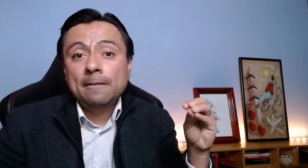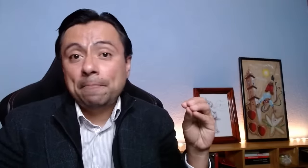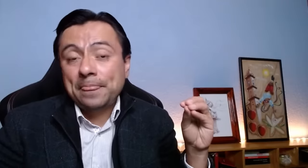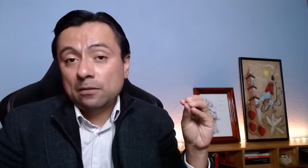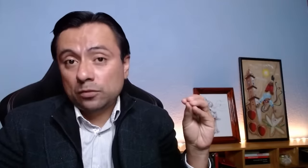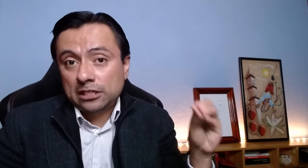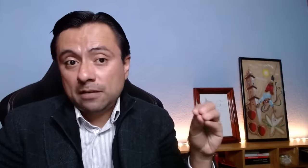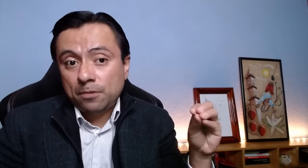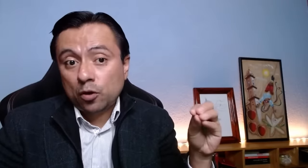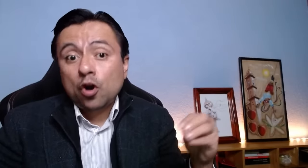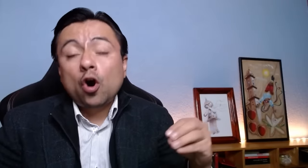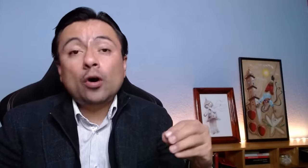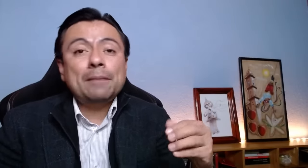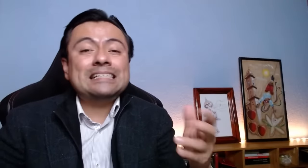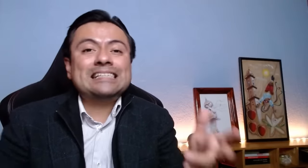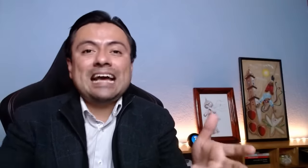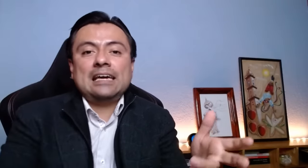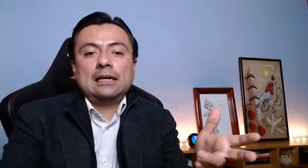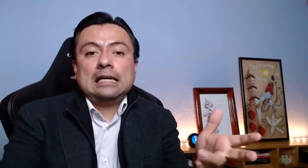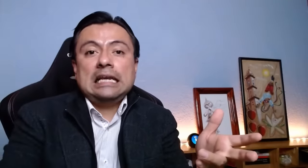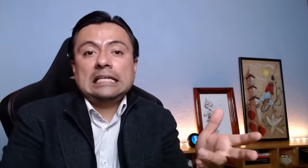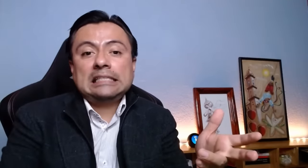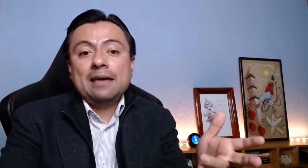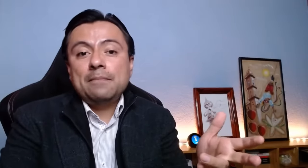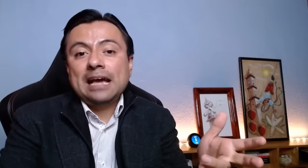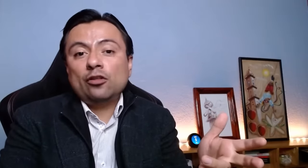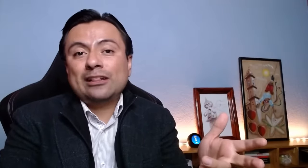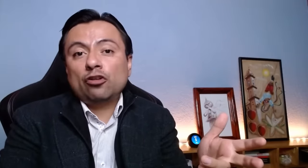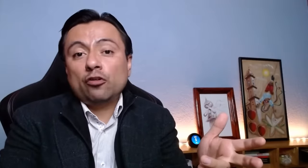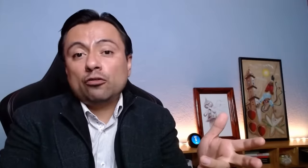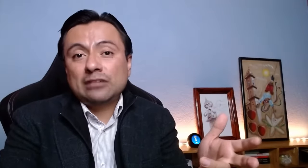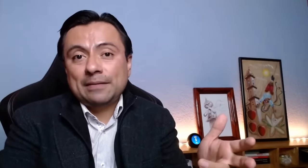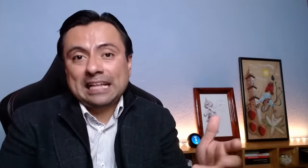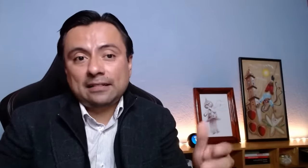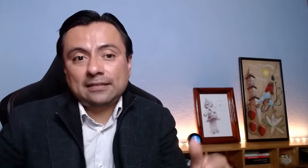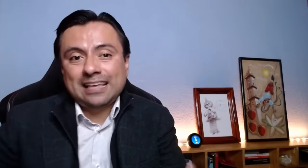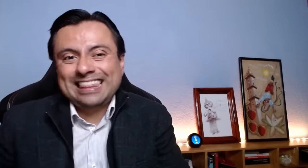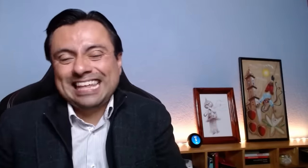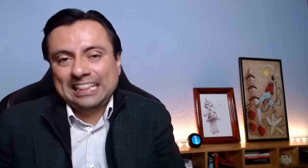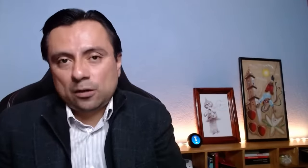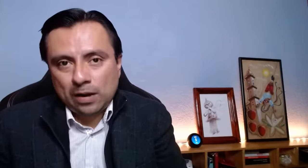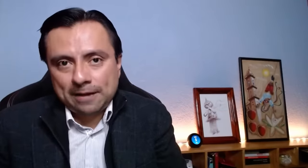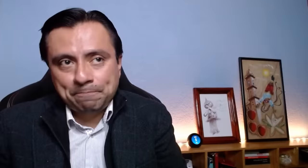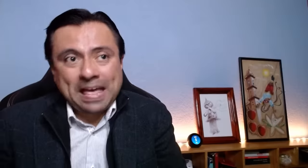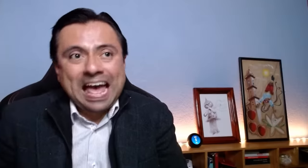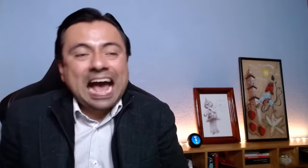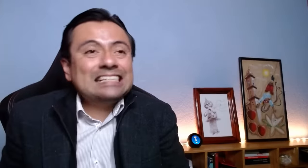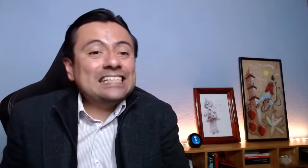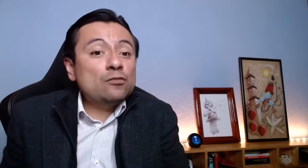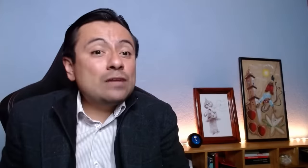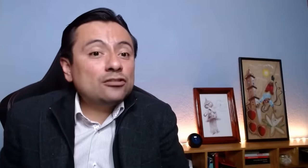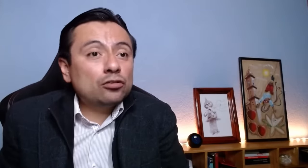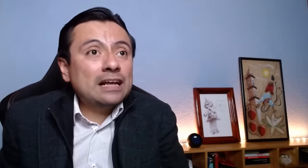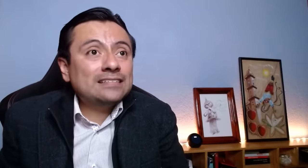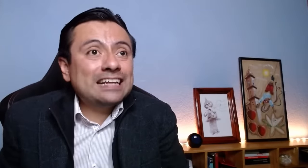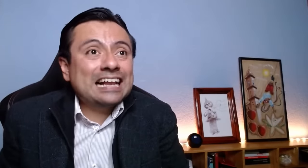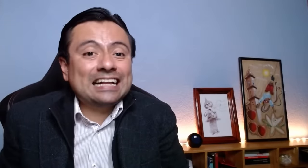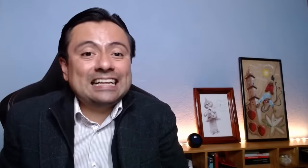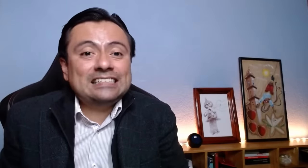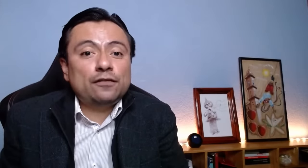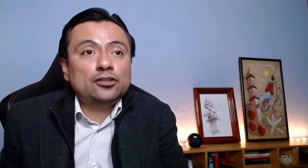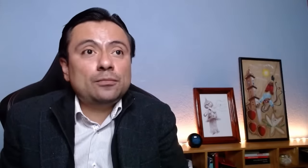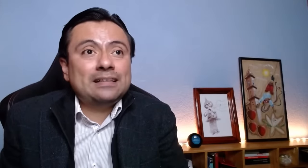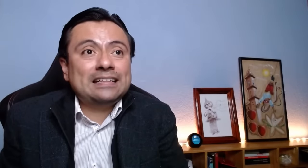seguridad del municipio. ¿O qué mensaje le está enviando a todos los habitantes de Tijuana? Hace unas horas